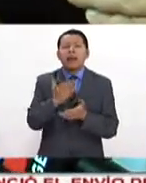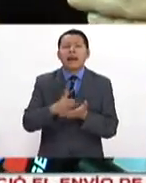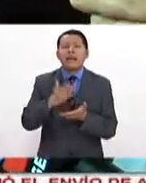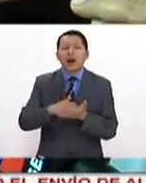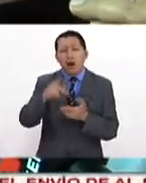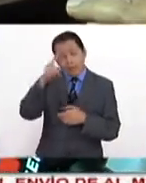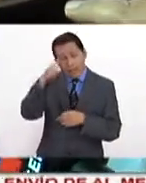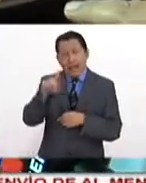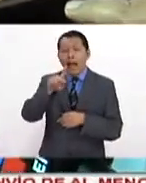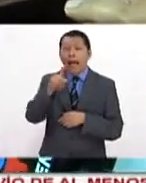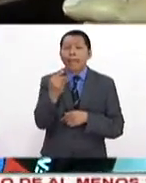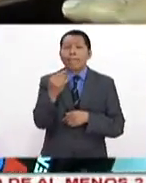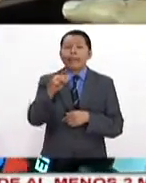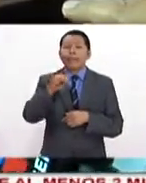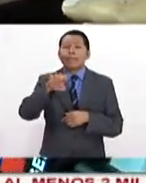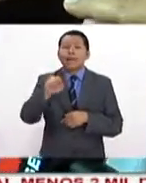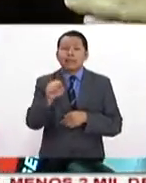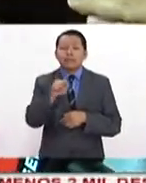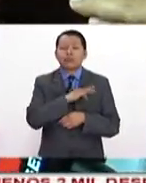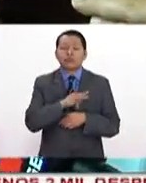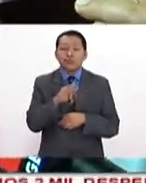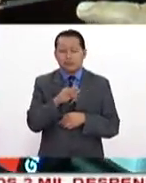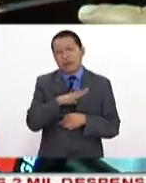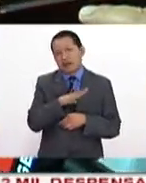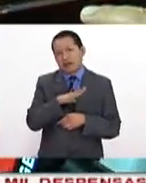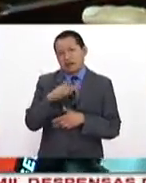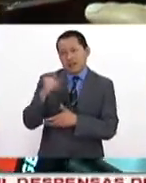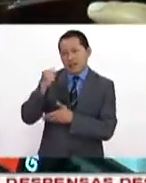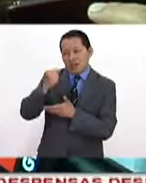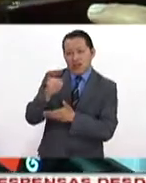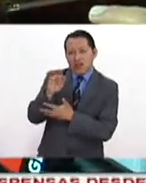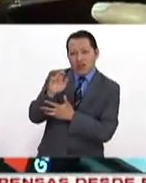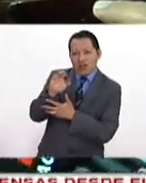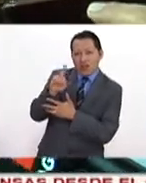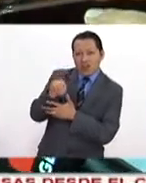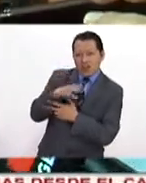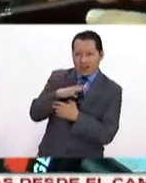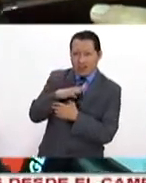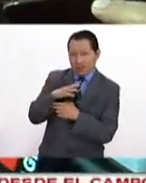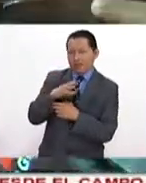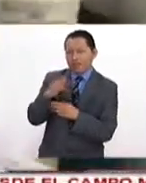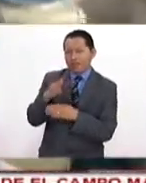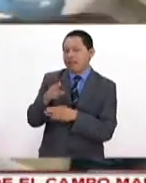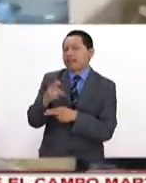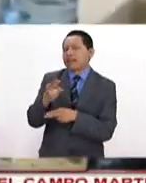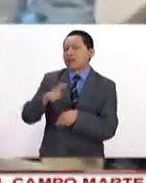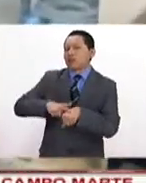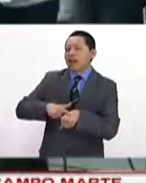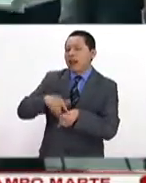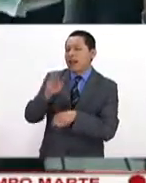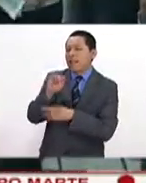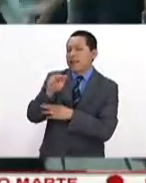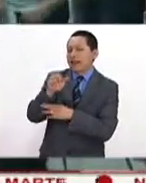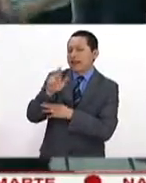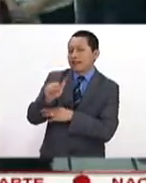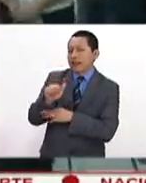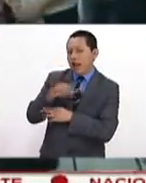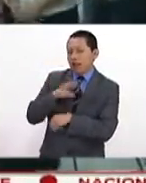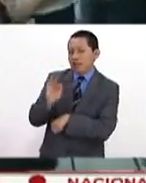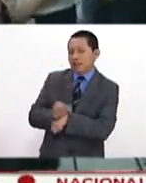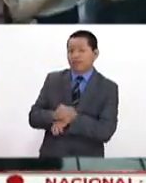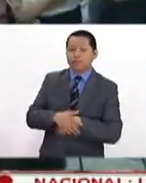pymes con garantías del fondo que se establecen a través de Nacional Financiera. Dijo que el abasto de alimentos